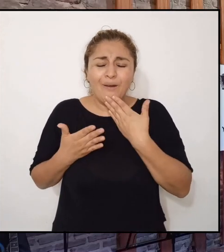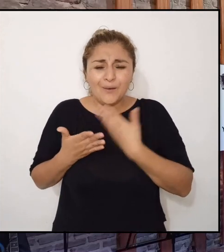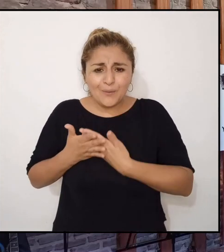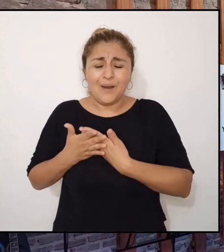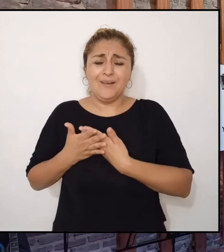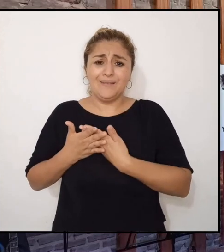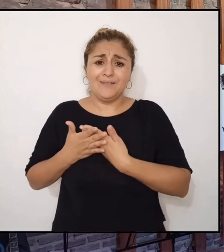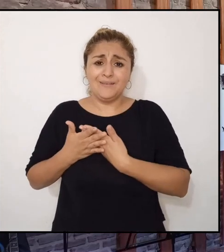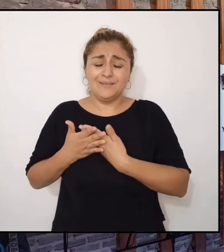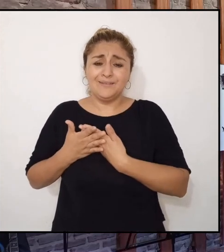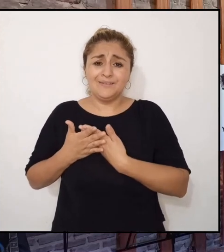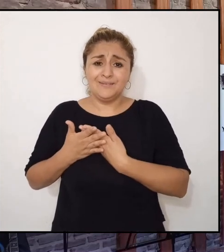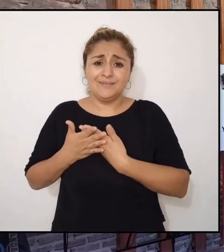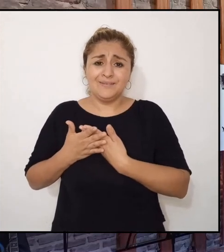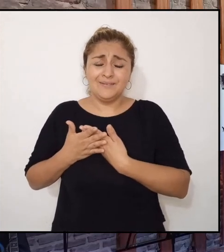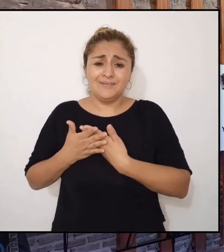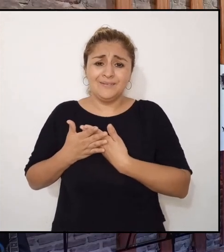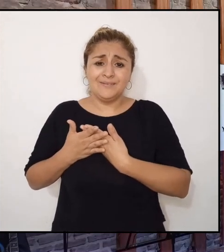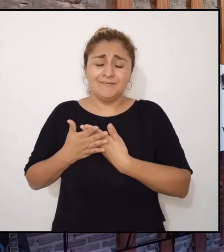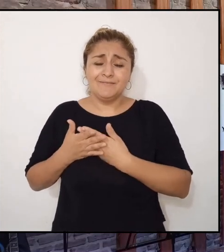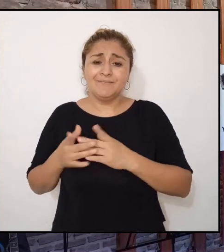Pastor, sí, no me andan las perlitas.